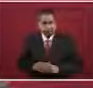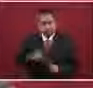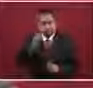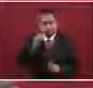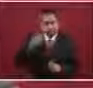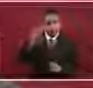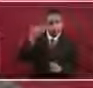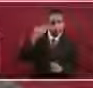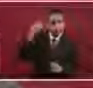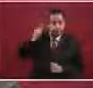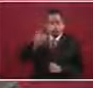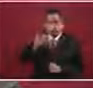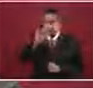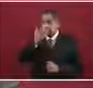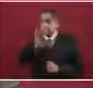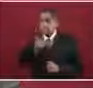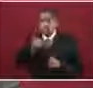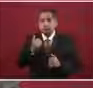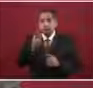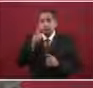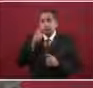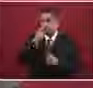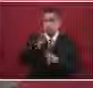no había democracia